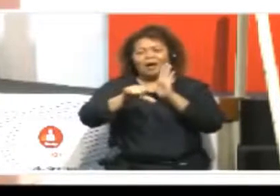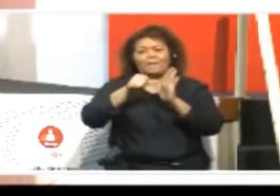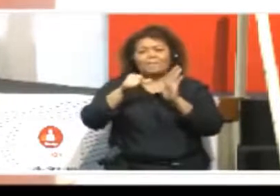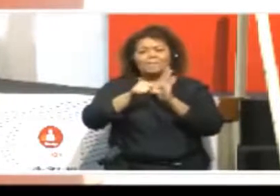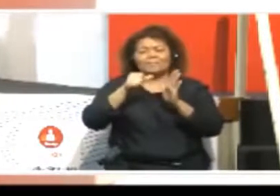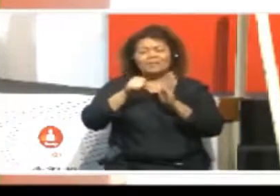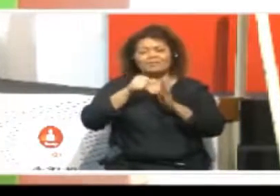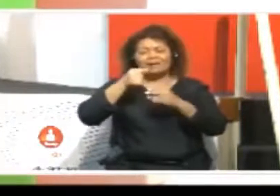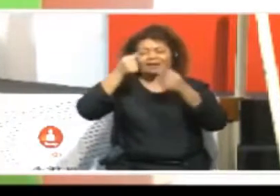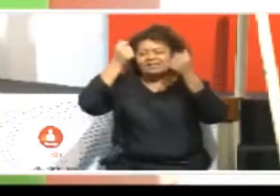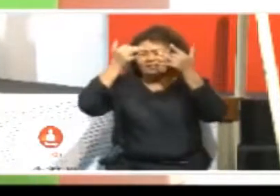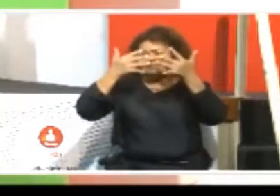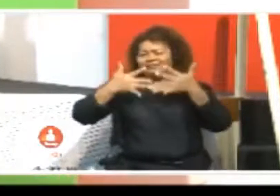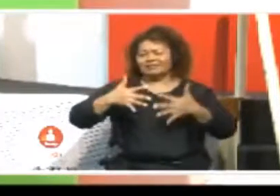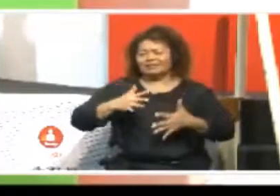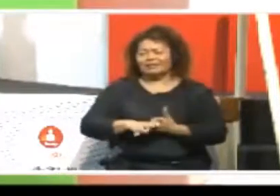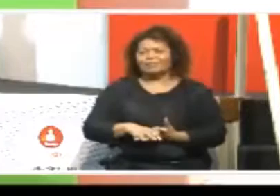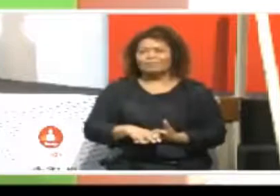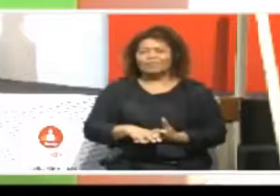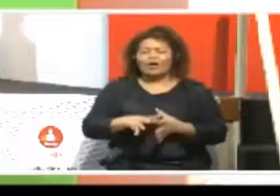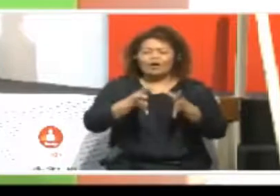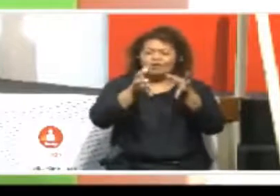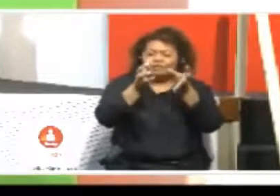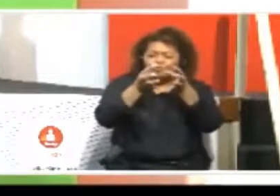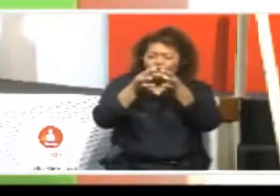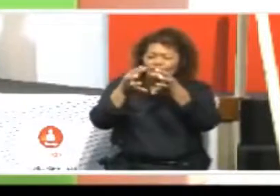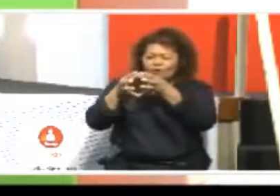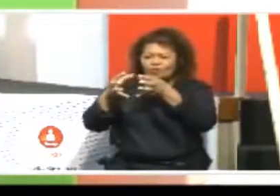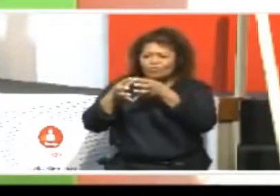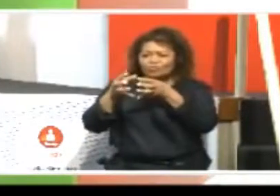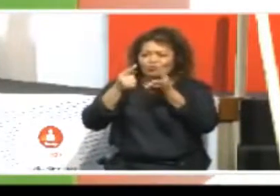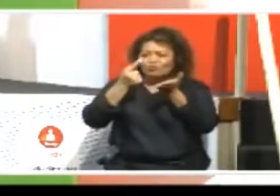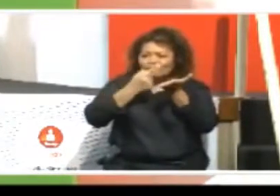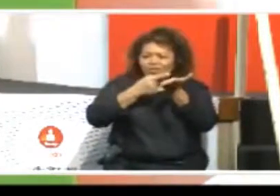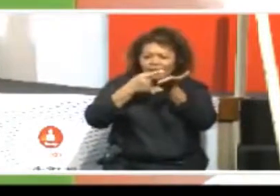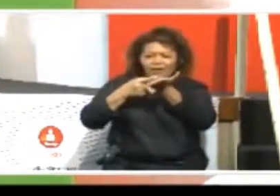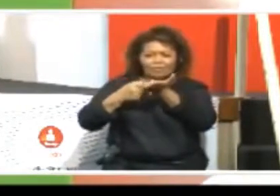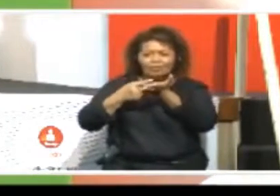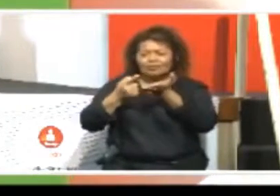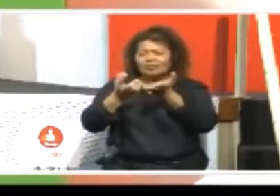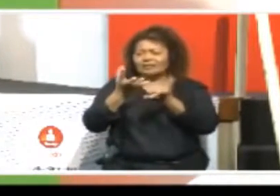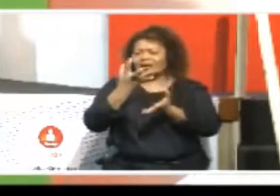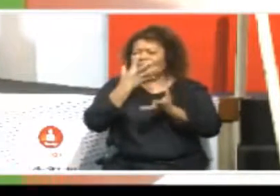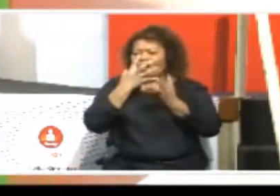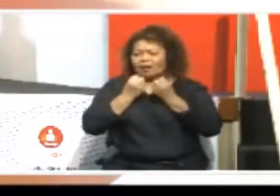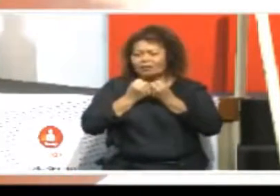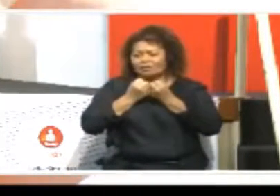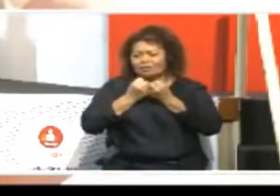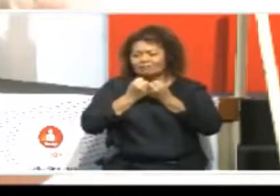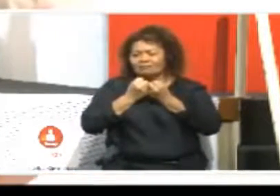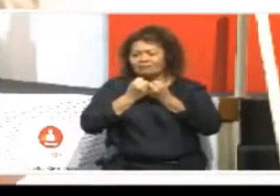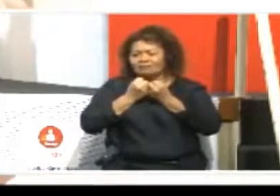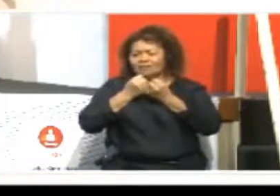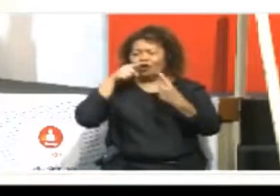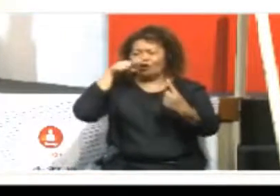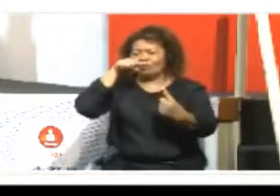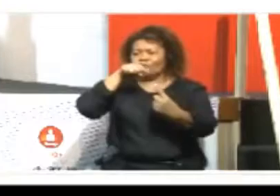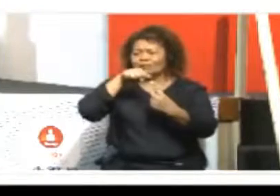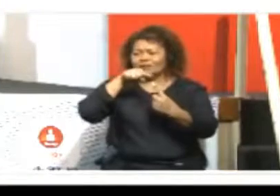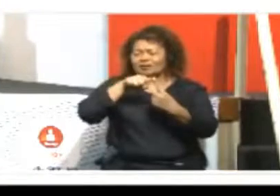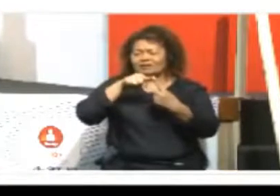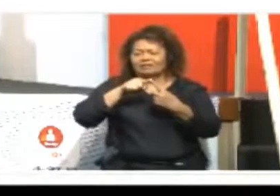de arreglos que se toman o se adoptan con el beneficio de proporcionar los servicios públicos a la